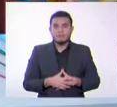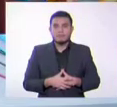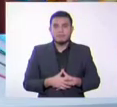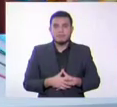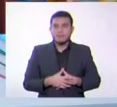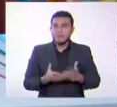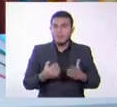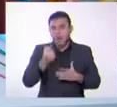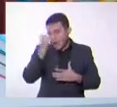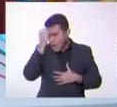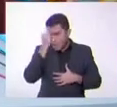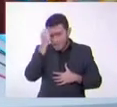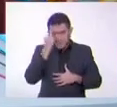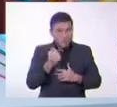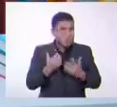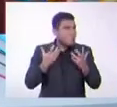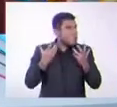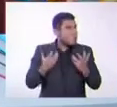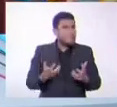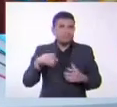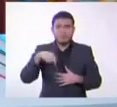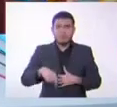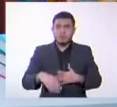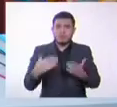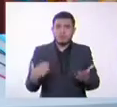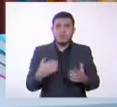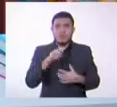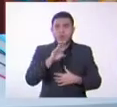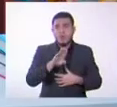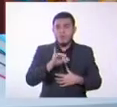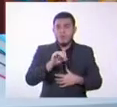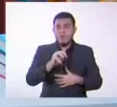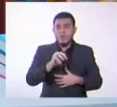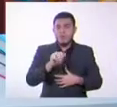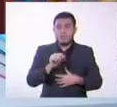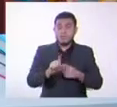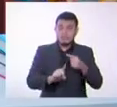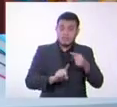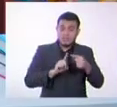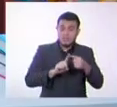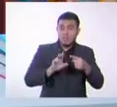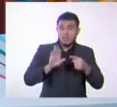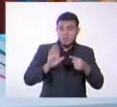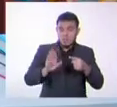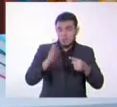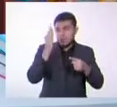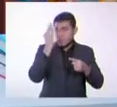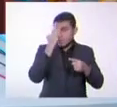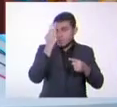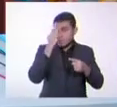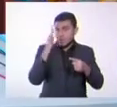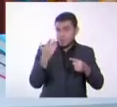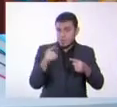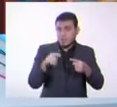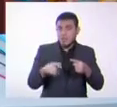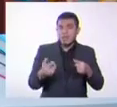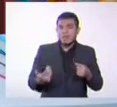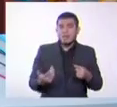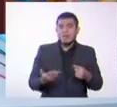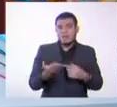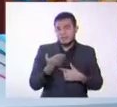Hemos aprendido mucho hoy acerca de los biomas. Primero, supimos que los biomas son el conjunto